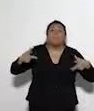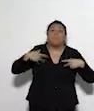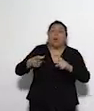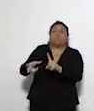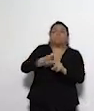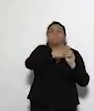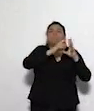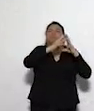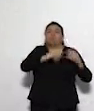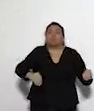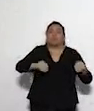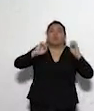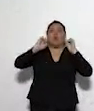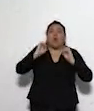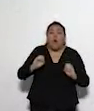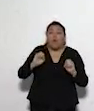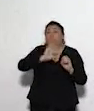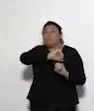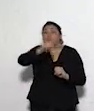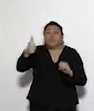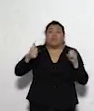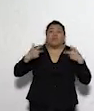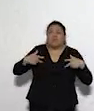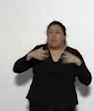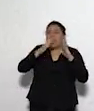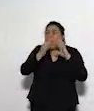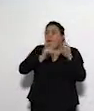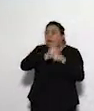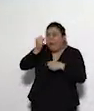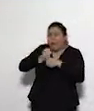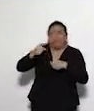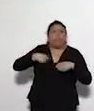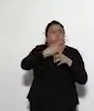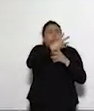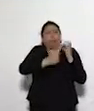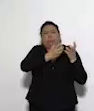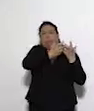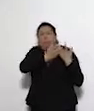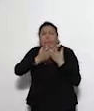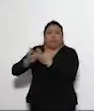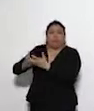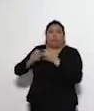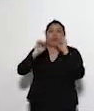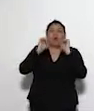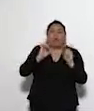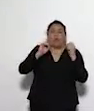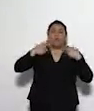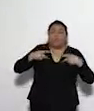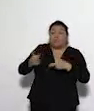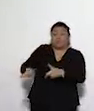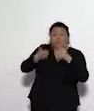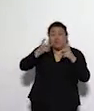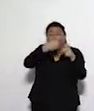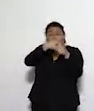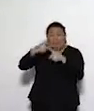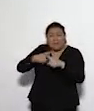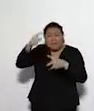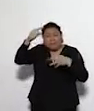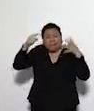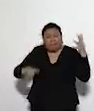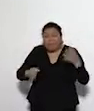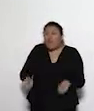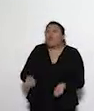visto forzadas a desplazarse de sus lugares de origen por la inseguridad o que han sido víctimas de algún delito, es algo que no se